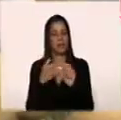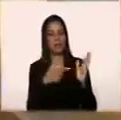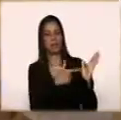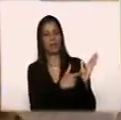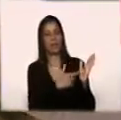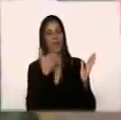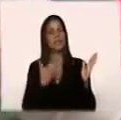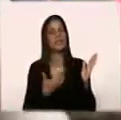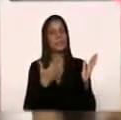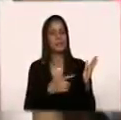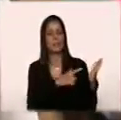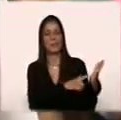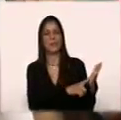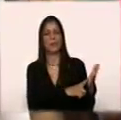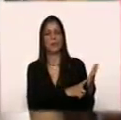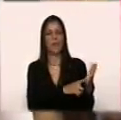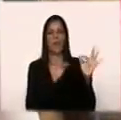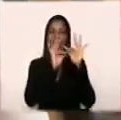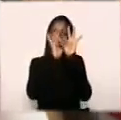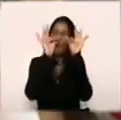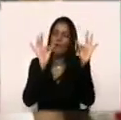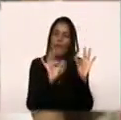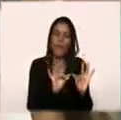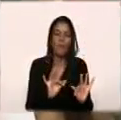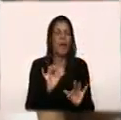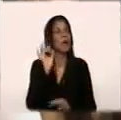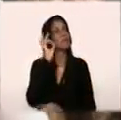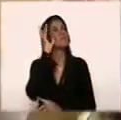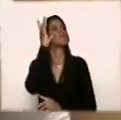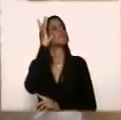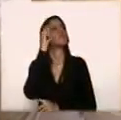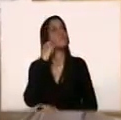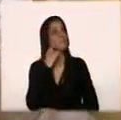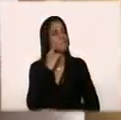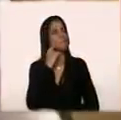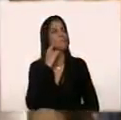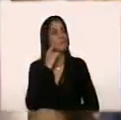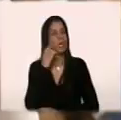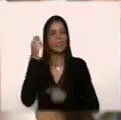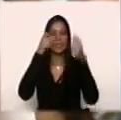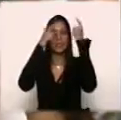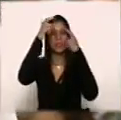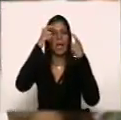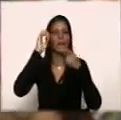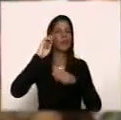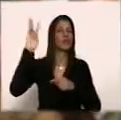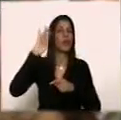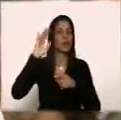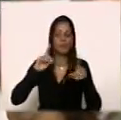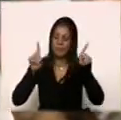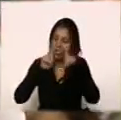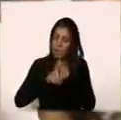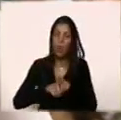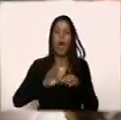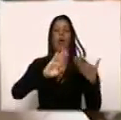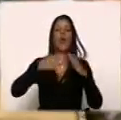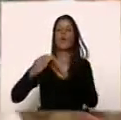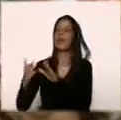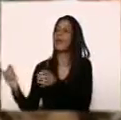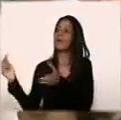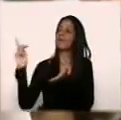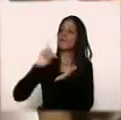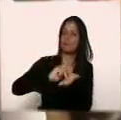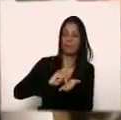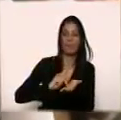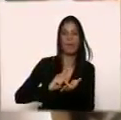es concebir el método, instrumentar el método que avizoró Chávez del poder popular expresado en